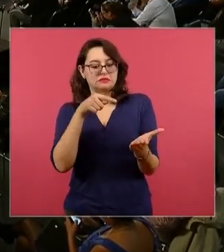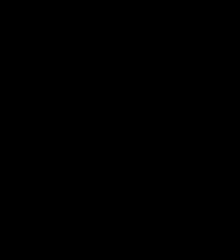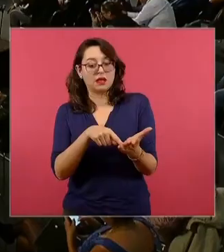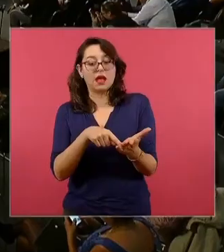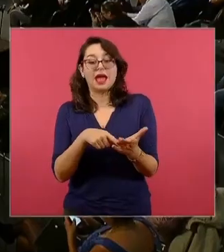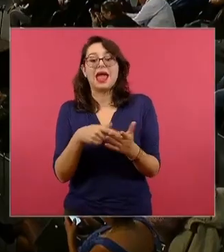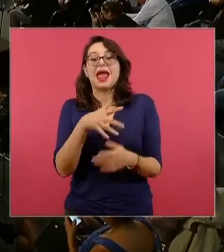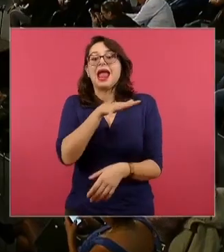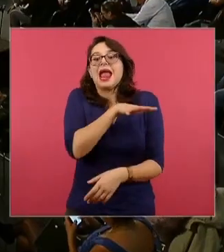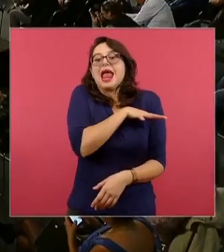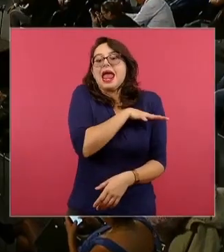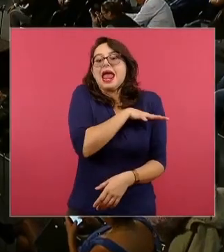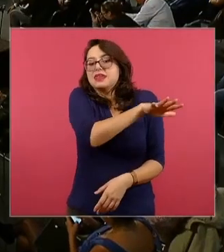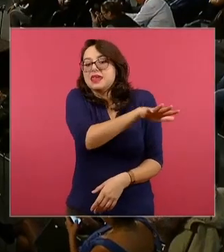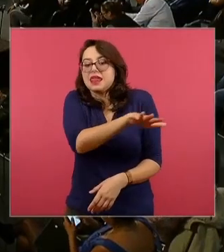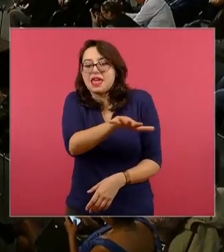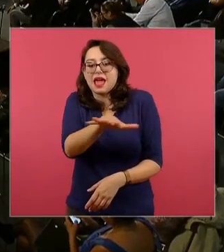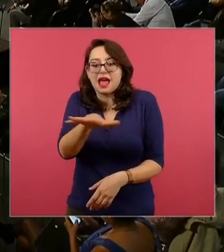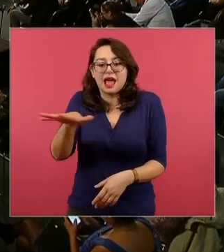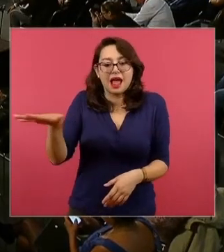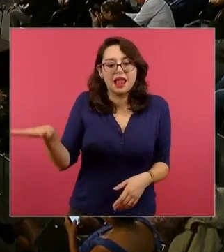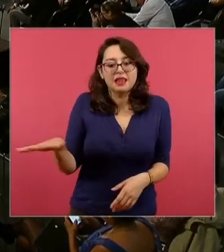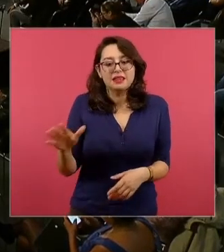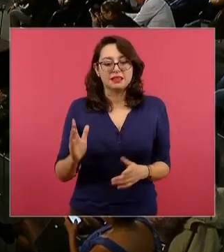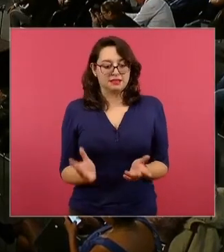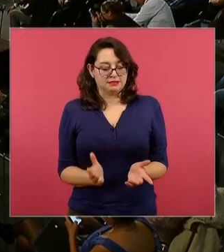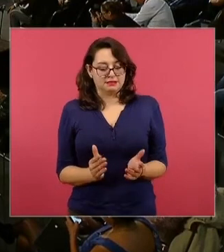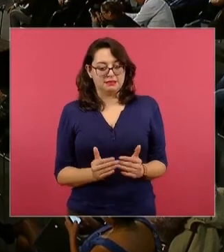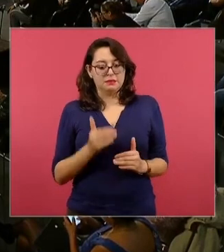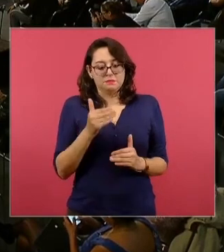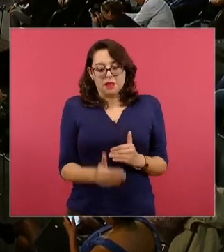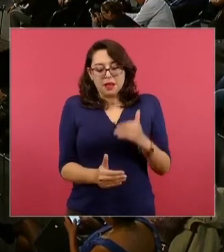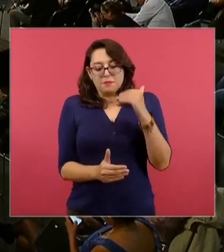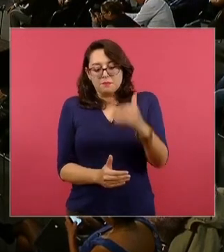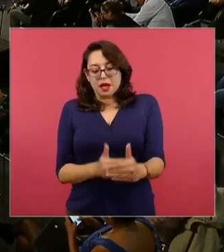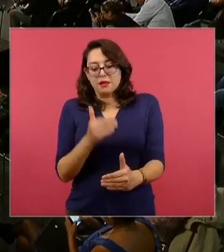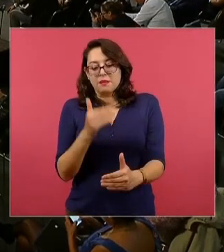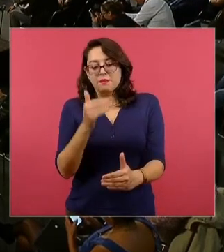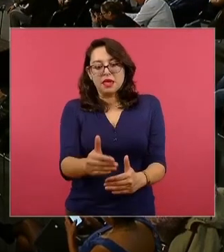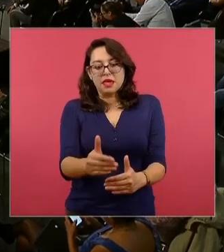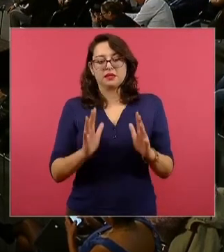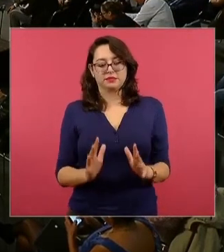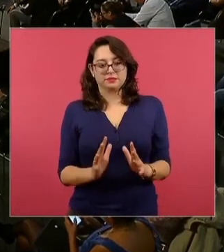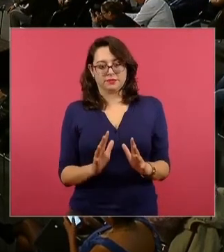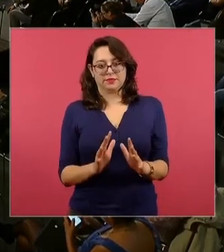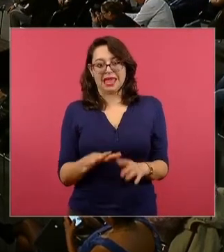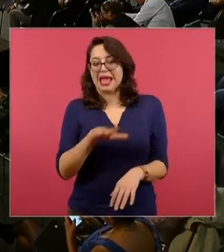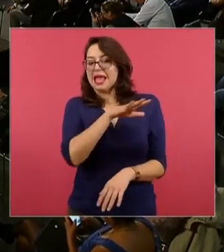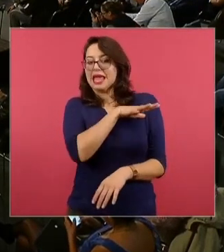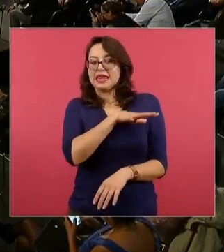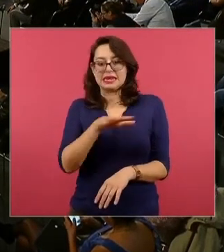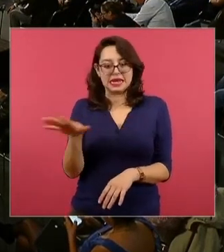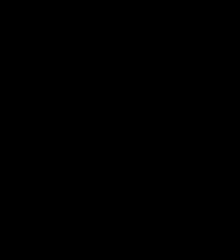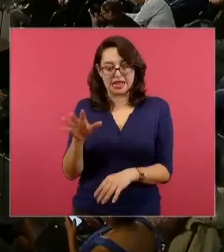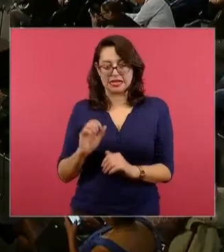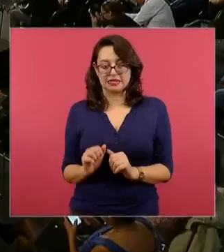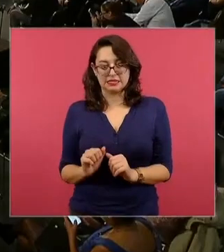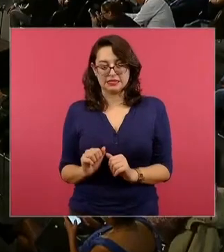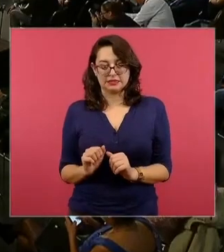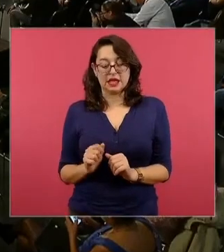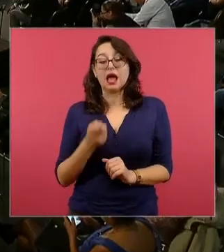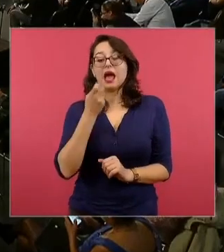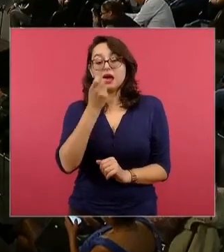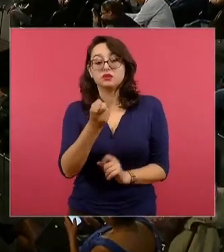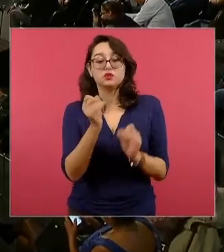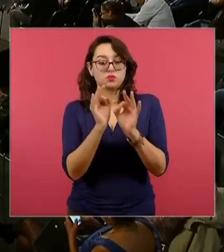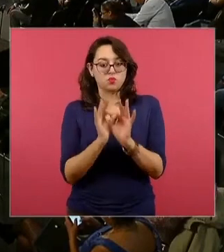panorama de los contenidos de cada fase del plan de estudios. Y a mí me importa mucho este